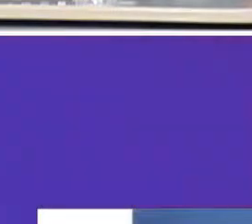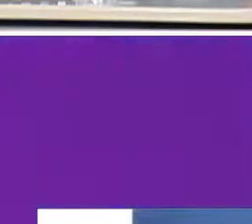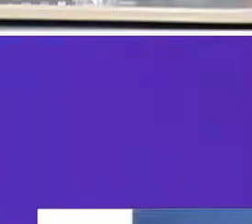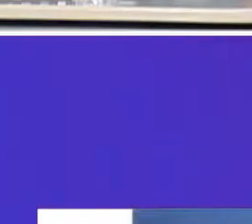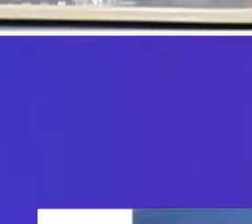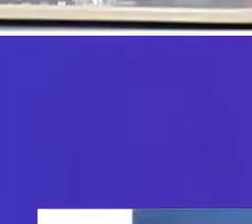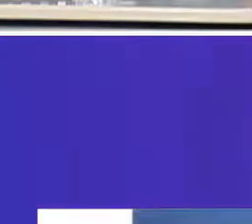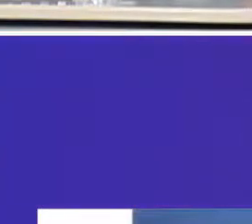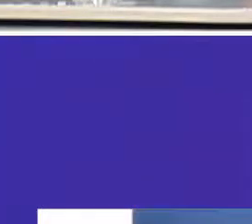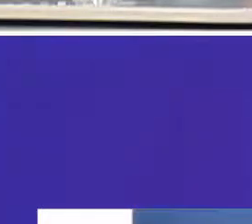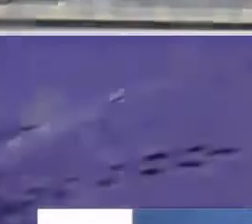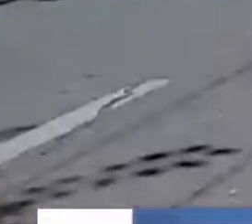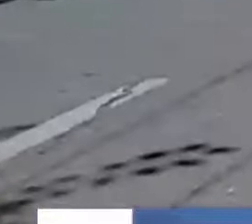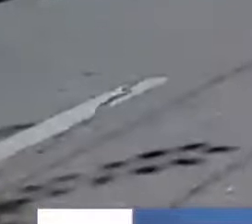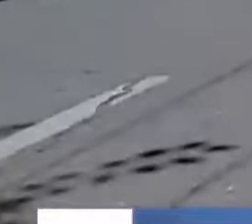pasando